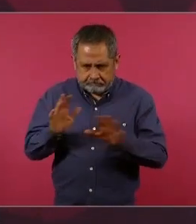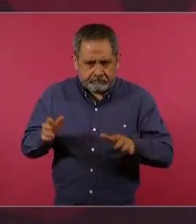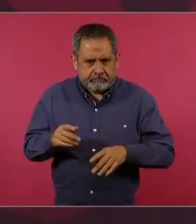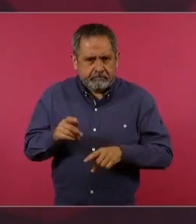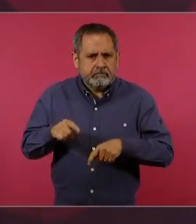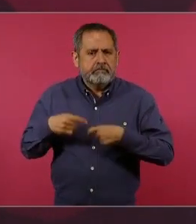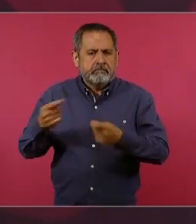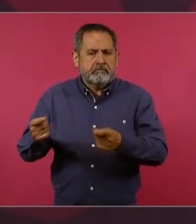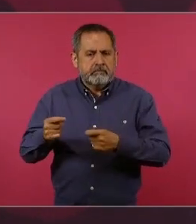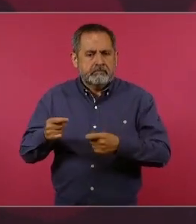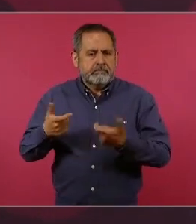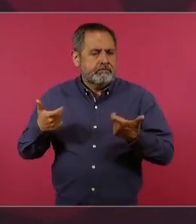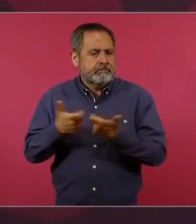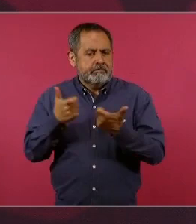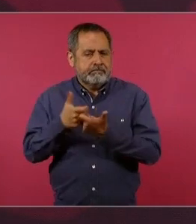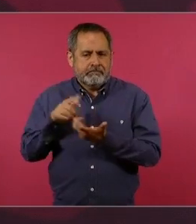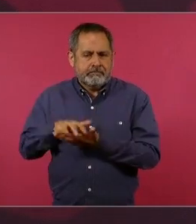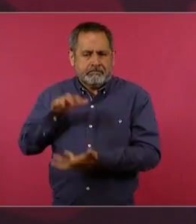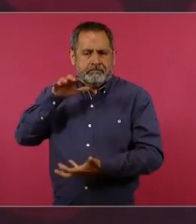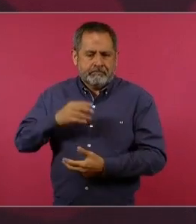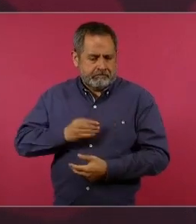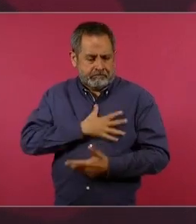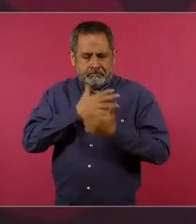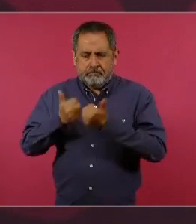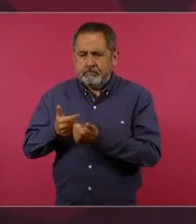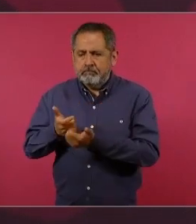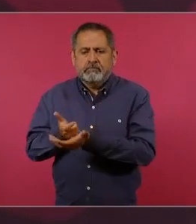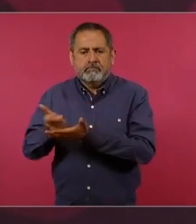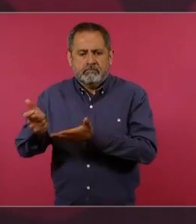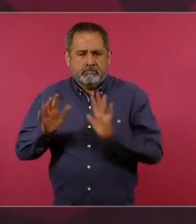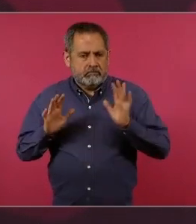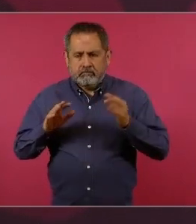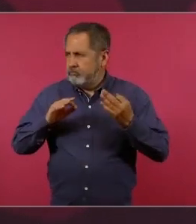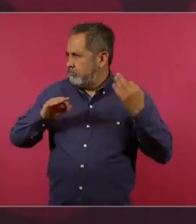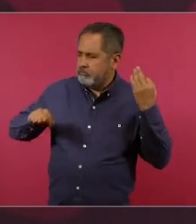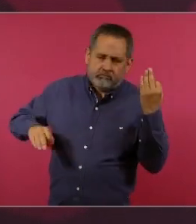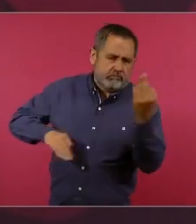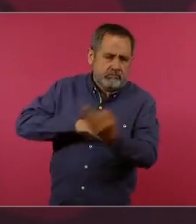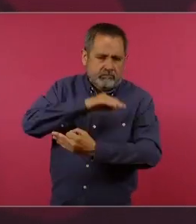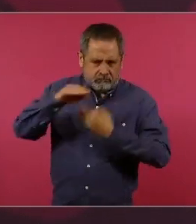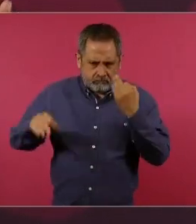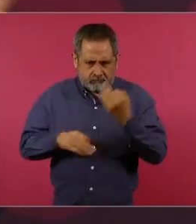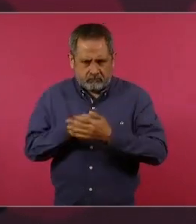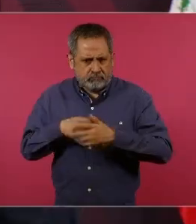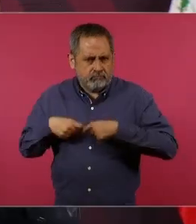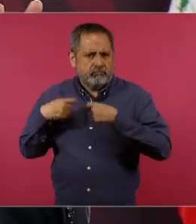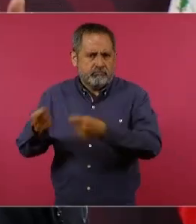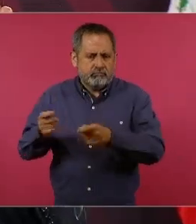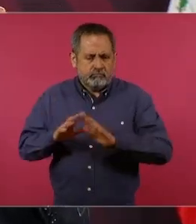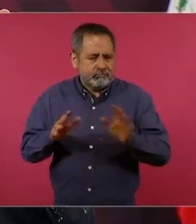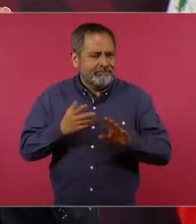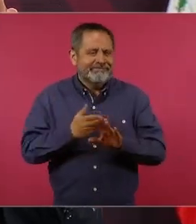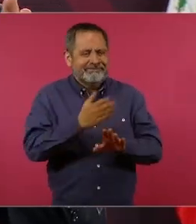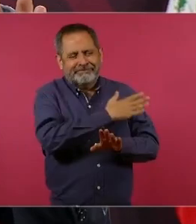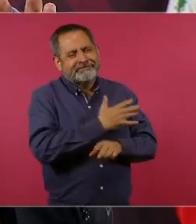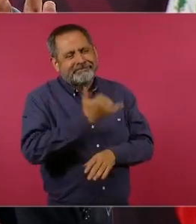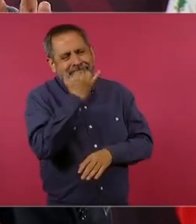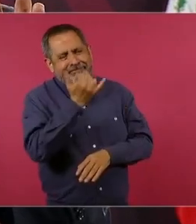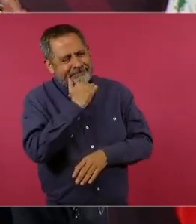para crear el Fondo de Pensiones de Bienestar. Esto ayuda a todos los trabajadores, corrige